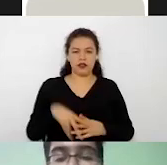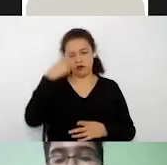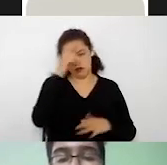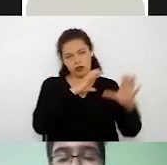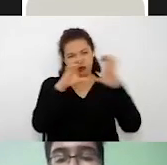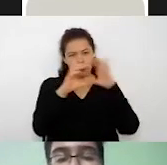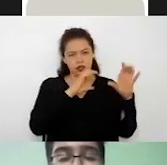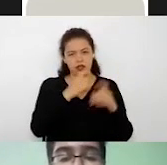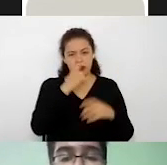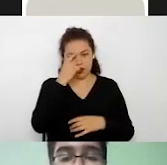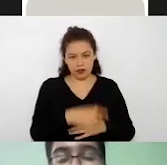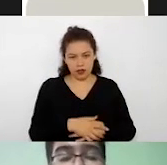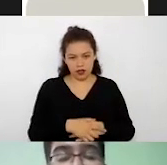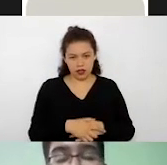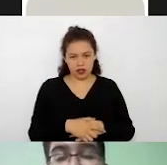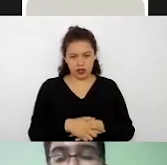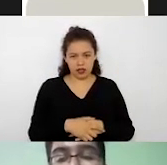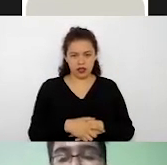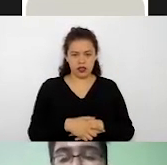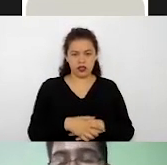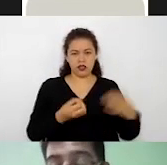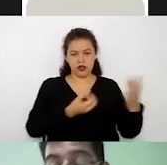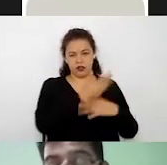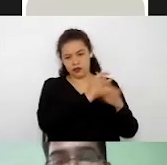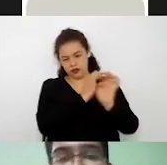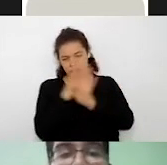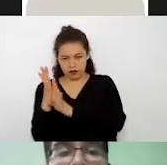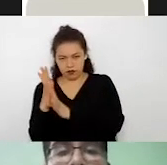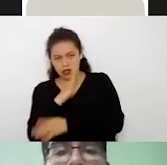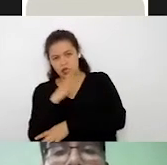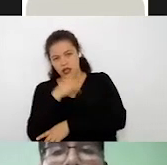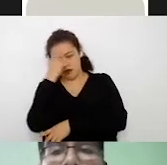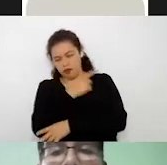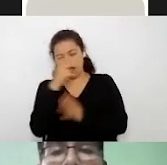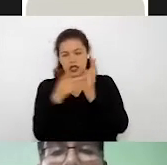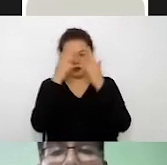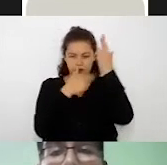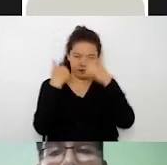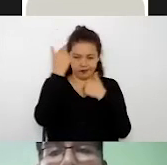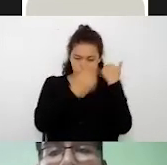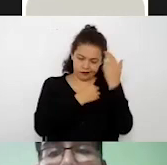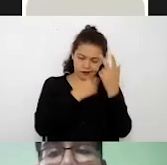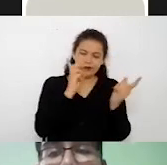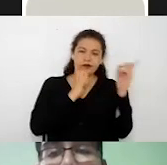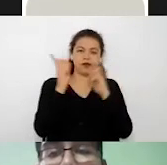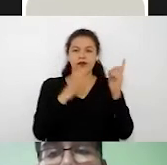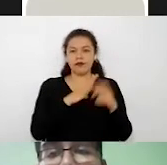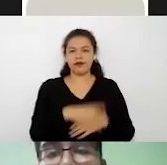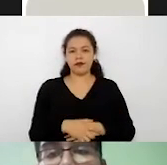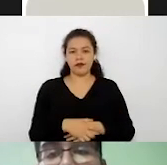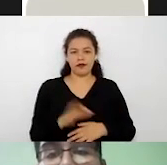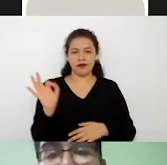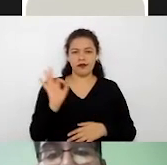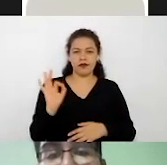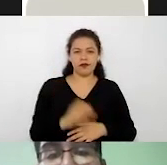con respecto a lo que vimos de evacuación y repliegue que repasamos, si tengan alguna duda.